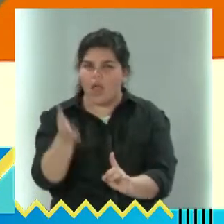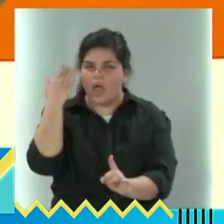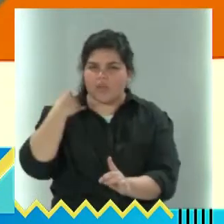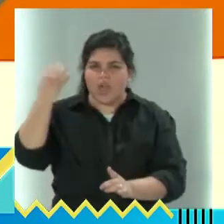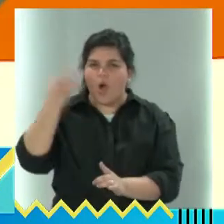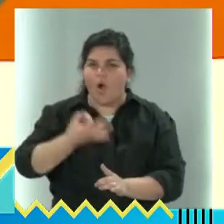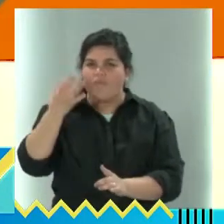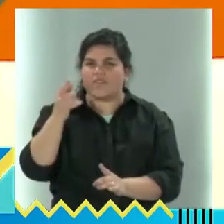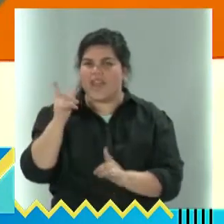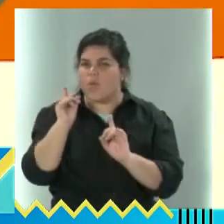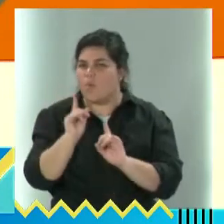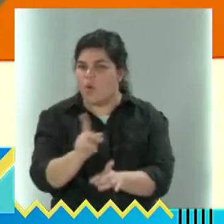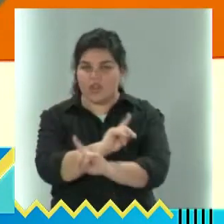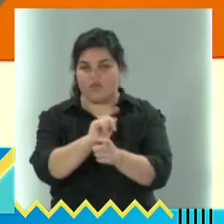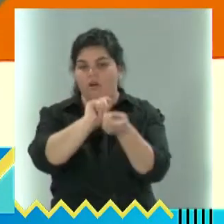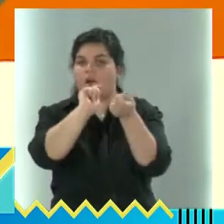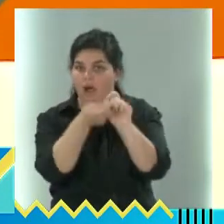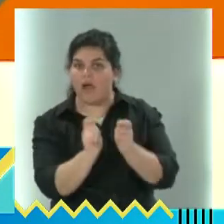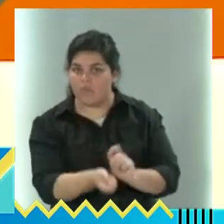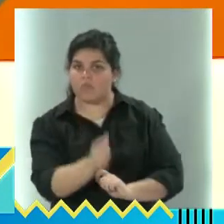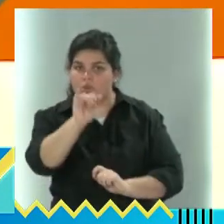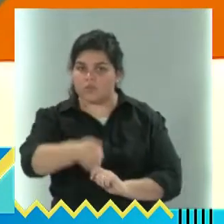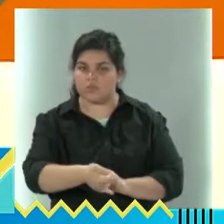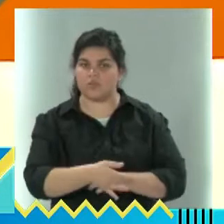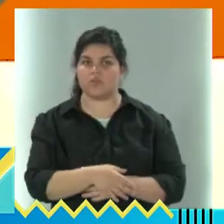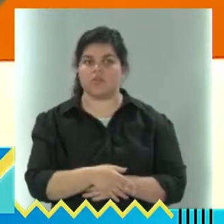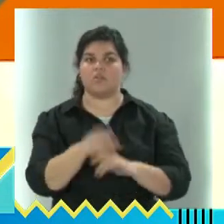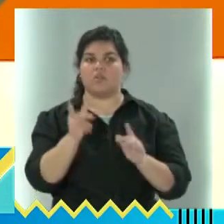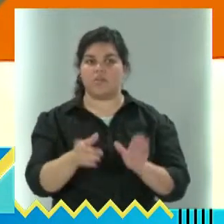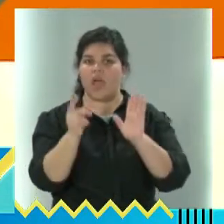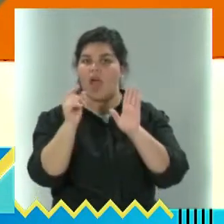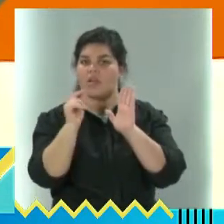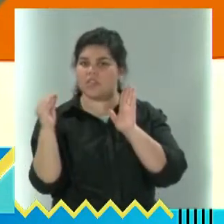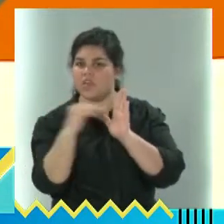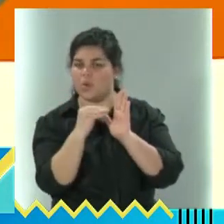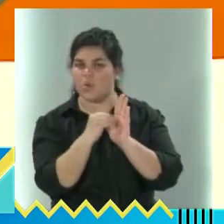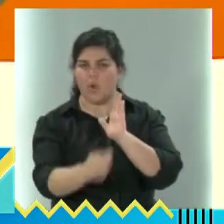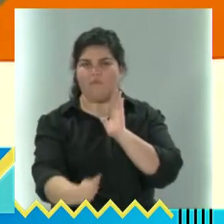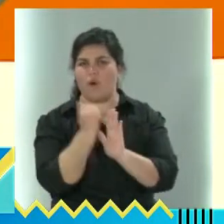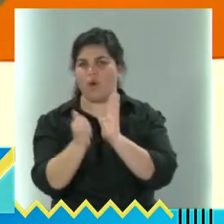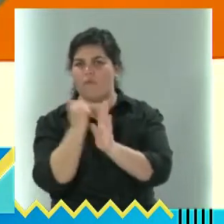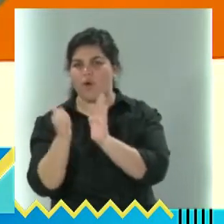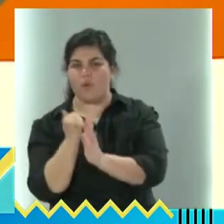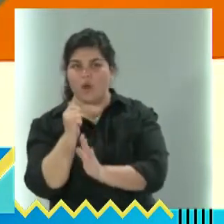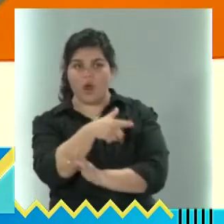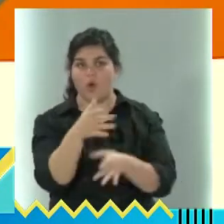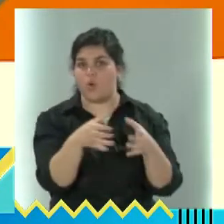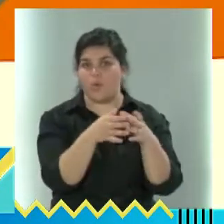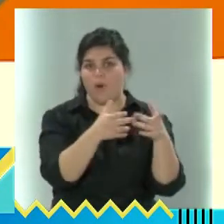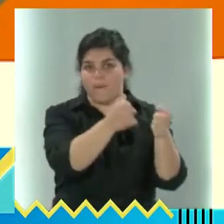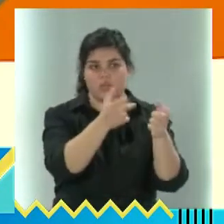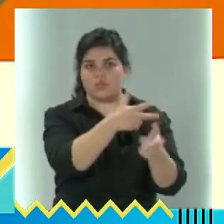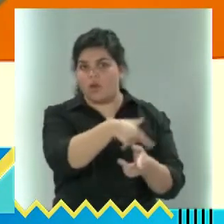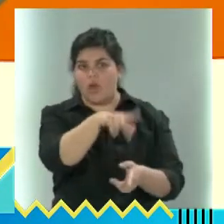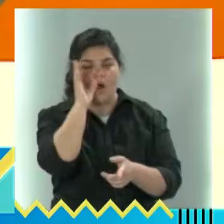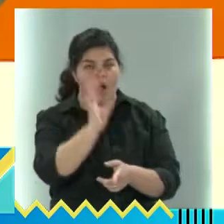del Poder Ejecutivo, ha salido con amplias modificaciones, incluso con artículos completos que han sido receptados desde la misma posición, como te decía, del